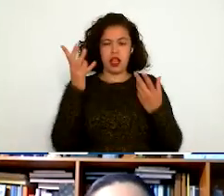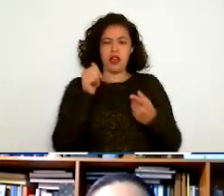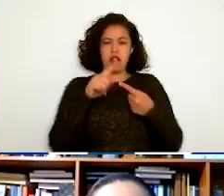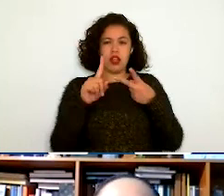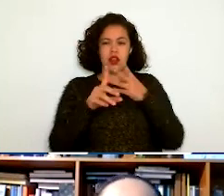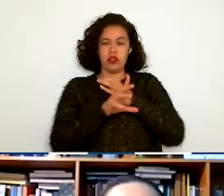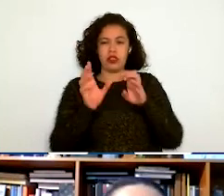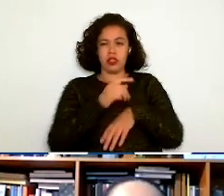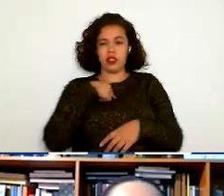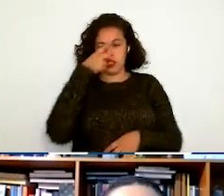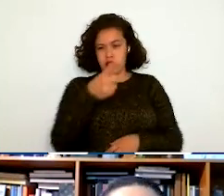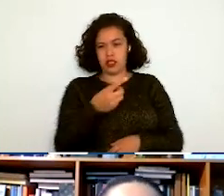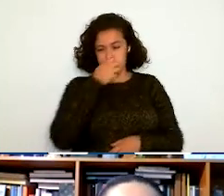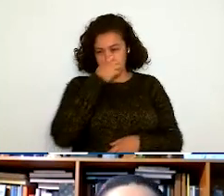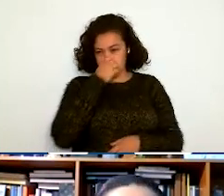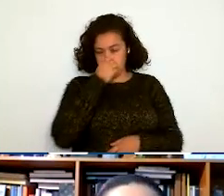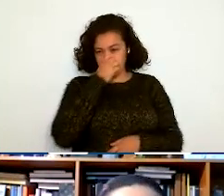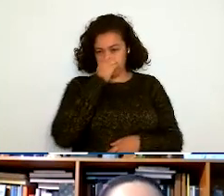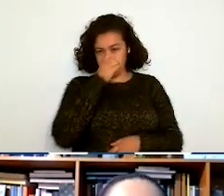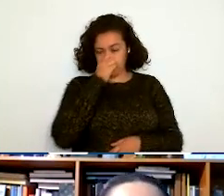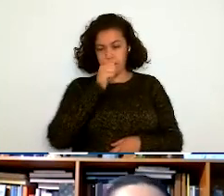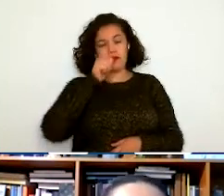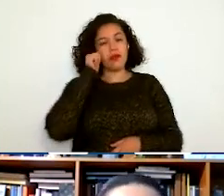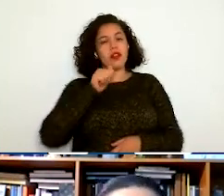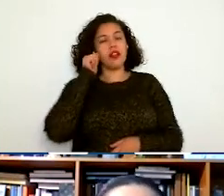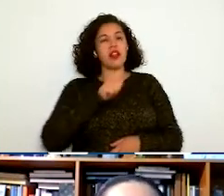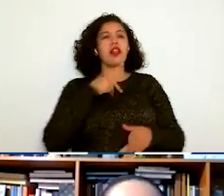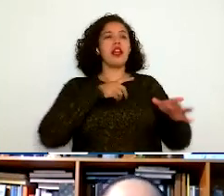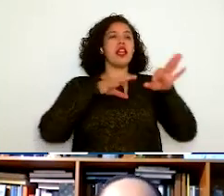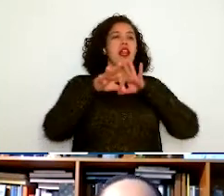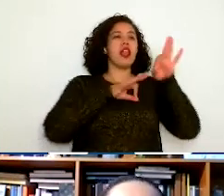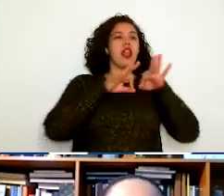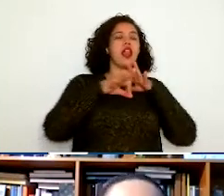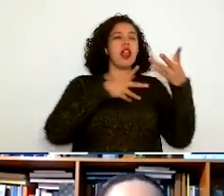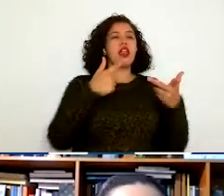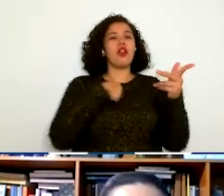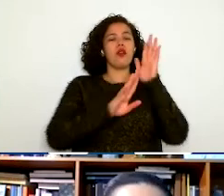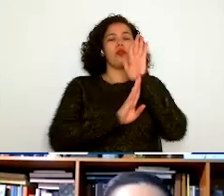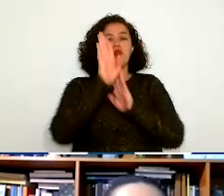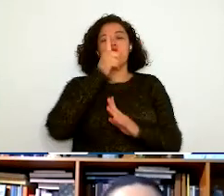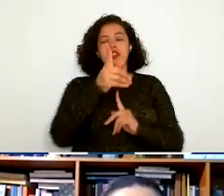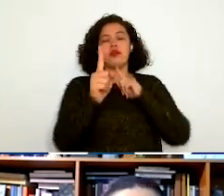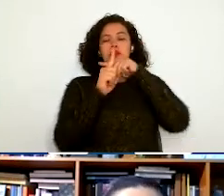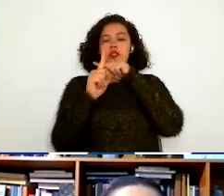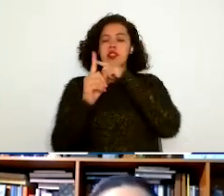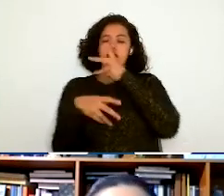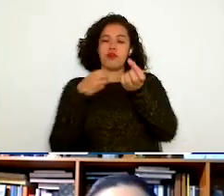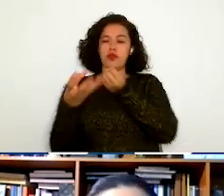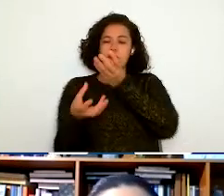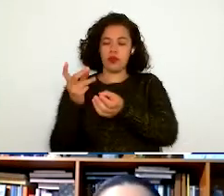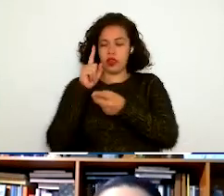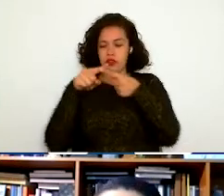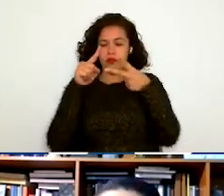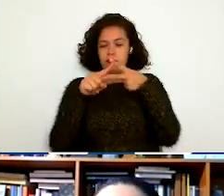les comento, voy a mejorar todo el tiempo la vida laboral y esto va a tener un efecto positivo en las otras dos